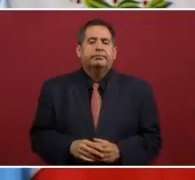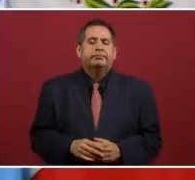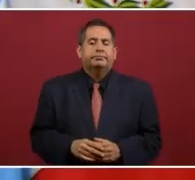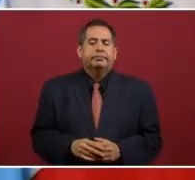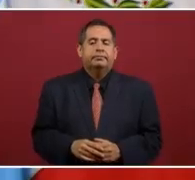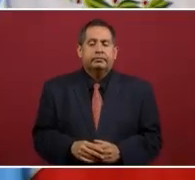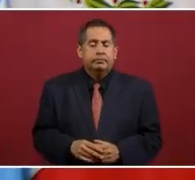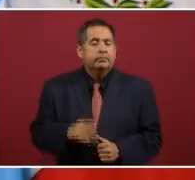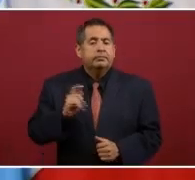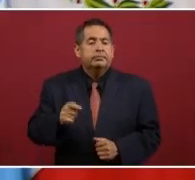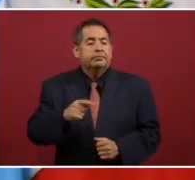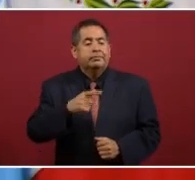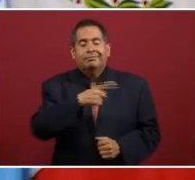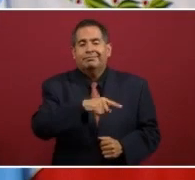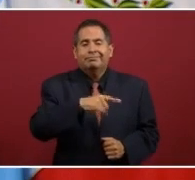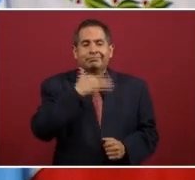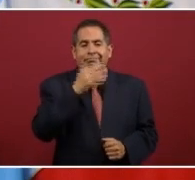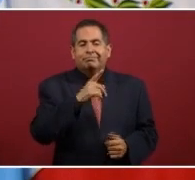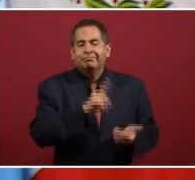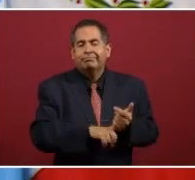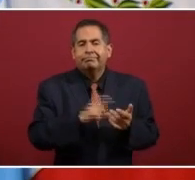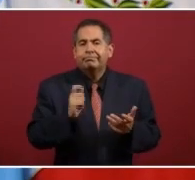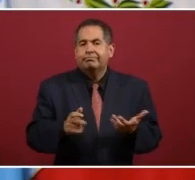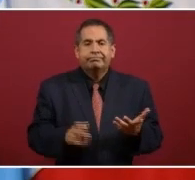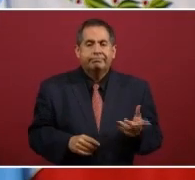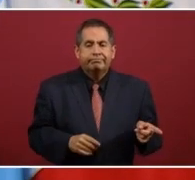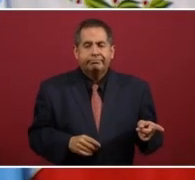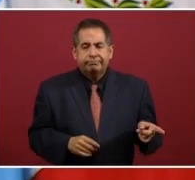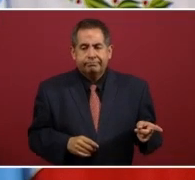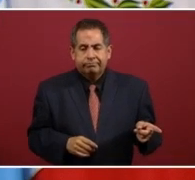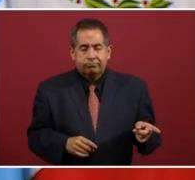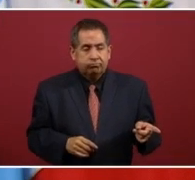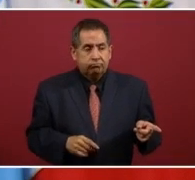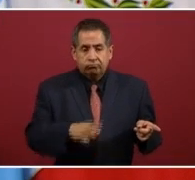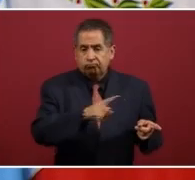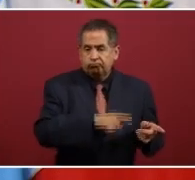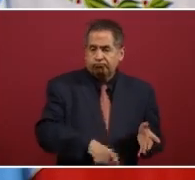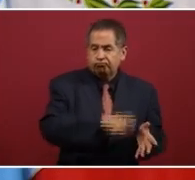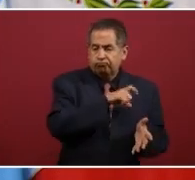fue la compra de una planta